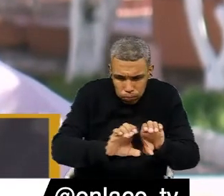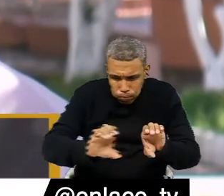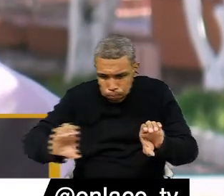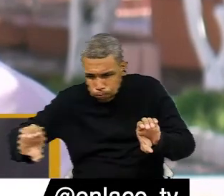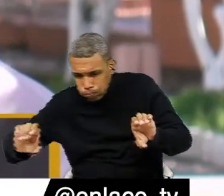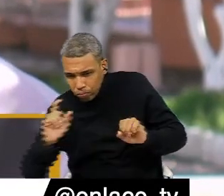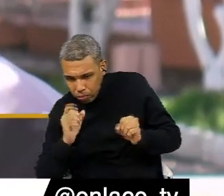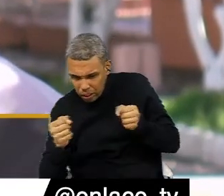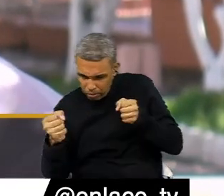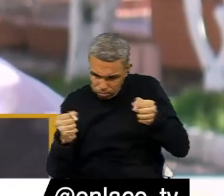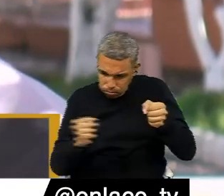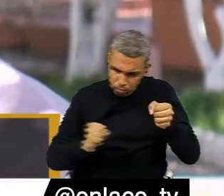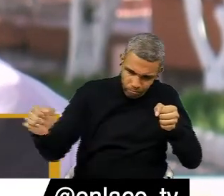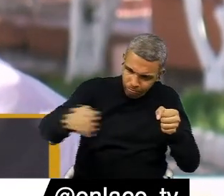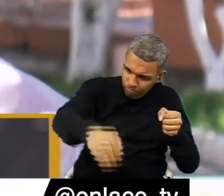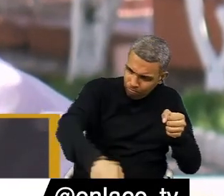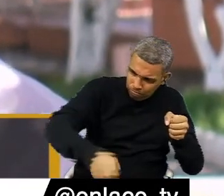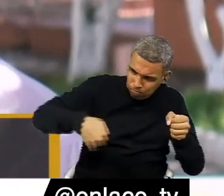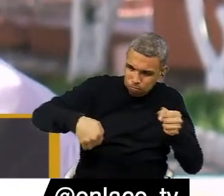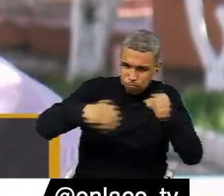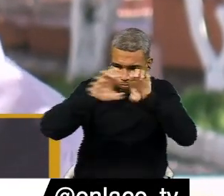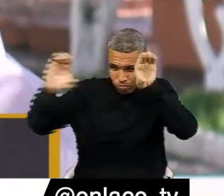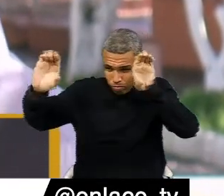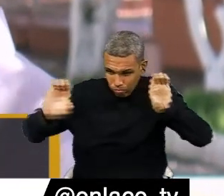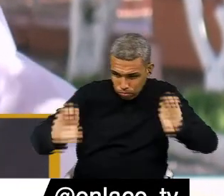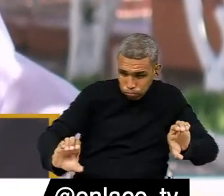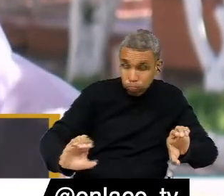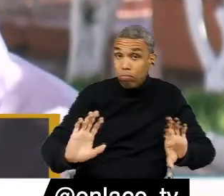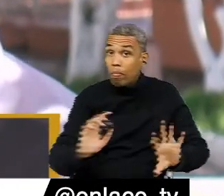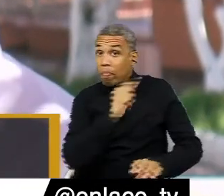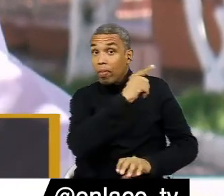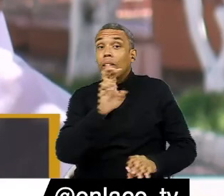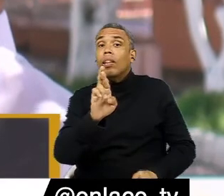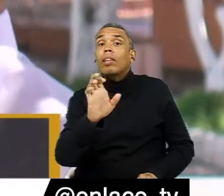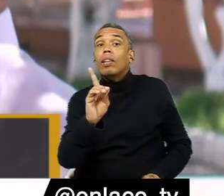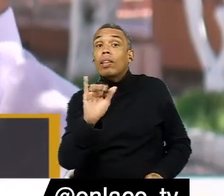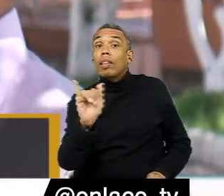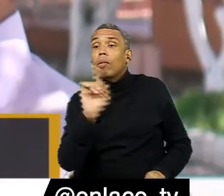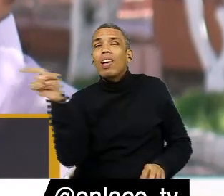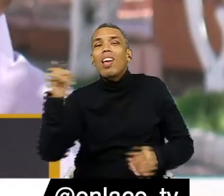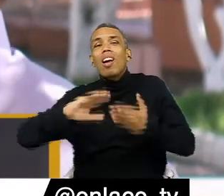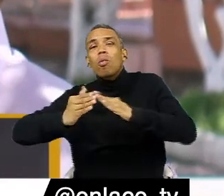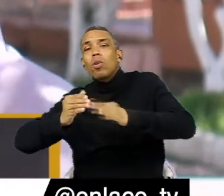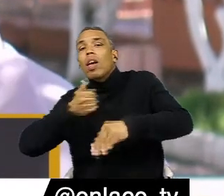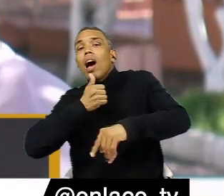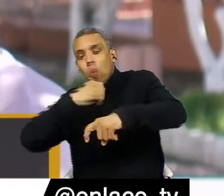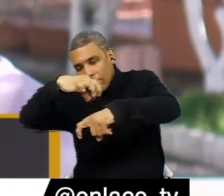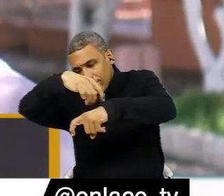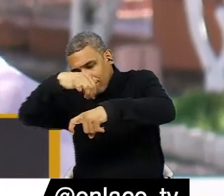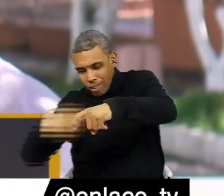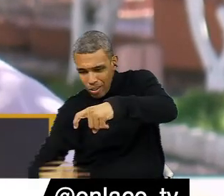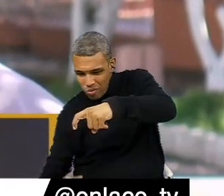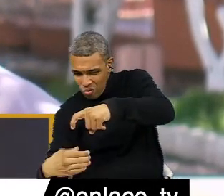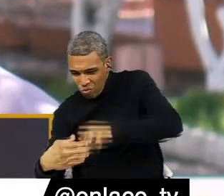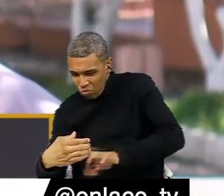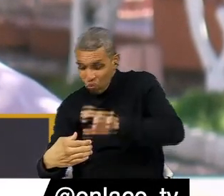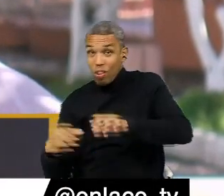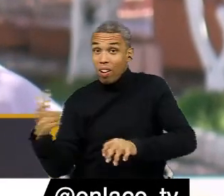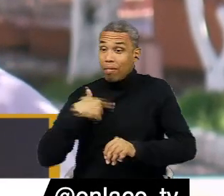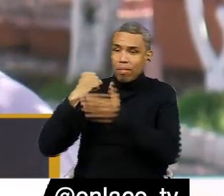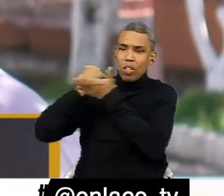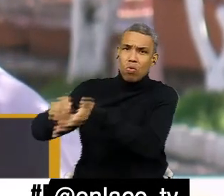comprometió a comprometerles como condición de que se les otorgara la licencia, como primera pretensión. Bueno, Y el tema de la contaminación del